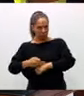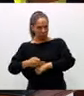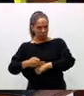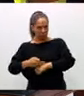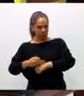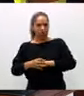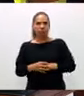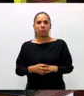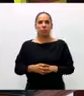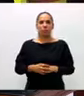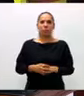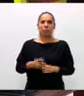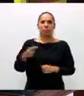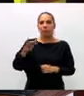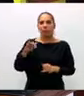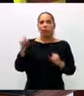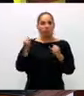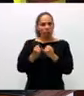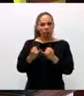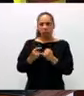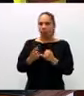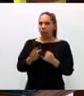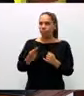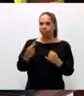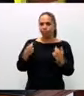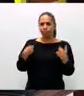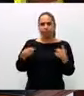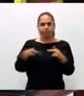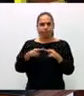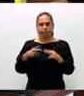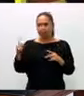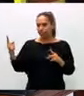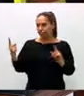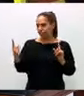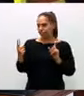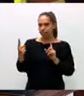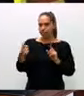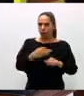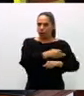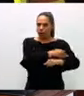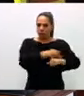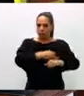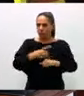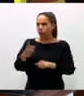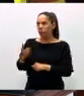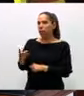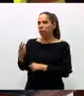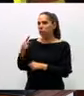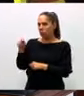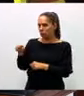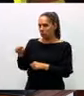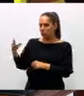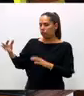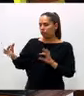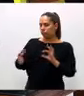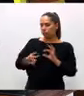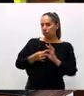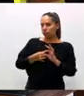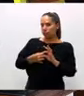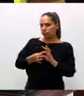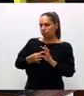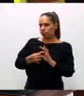paralelamente con los docentes, y ambas en el mismo contexto, y ambos se culpaban unos a